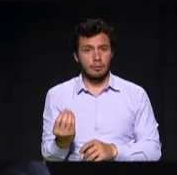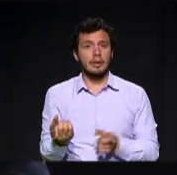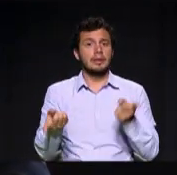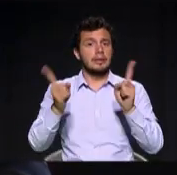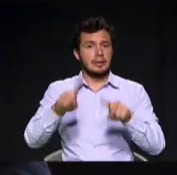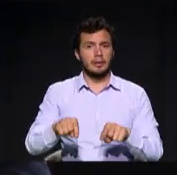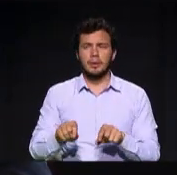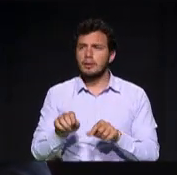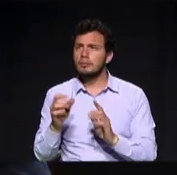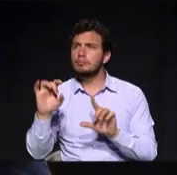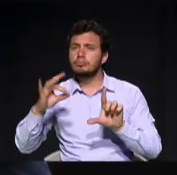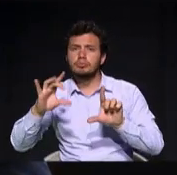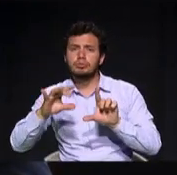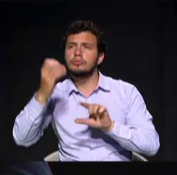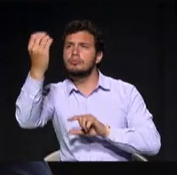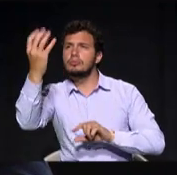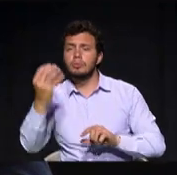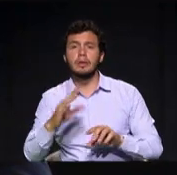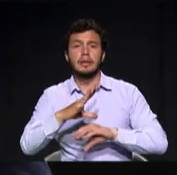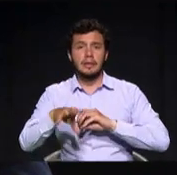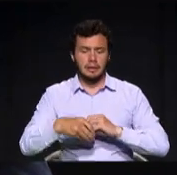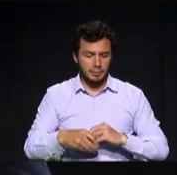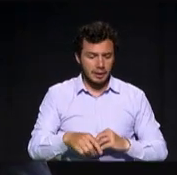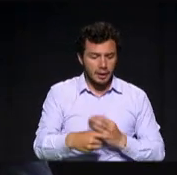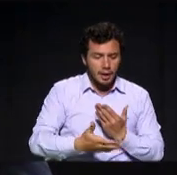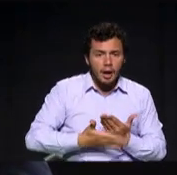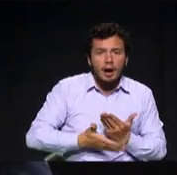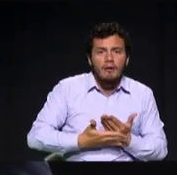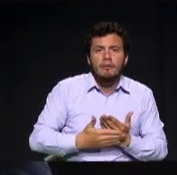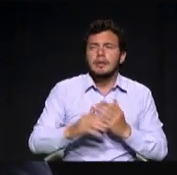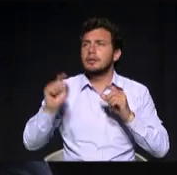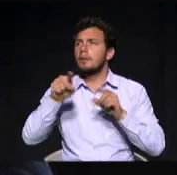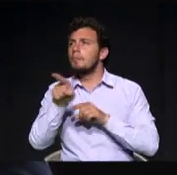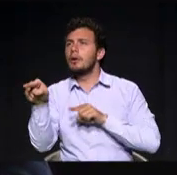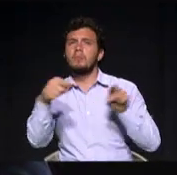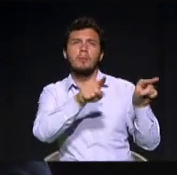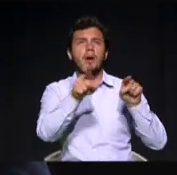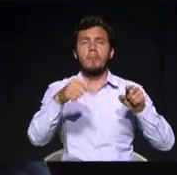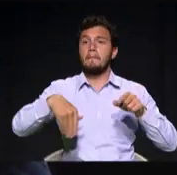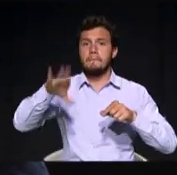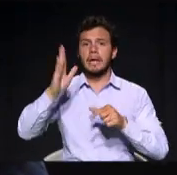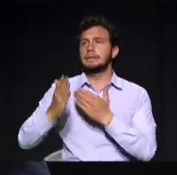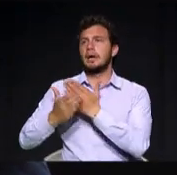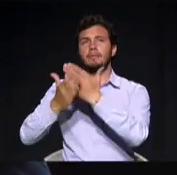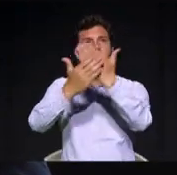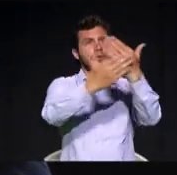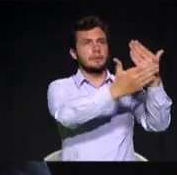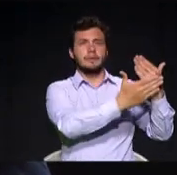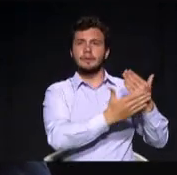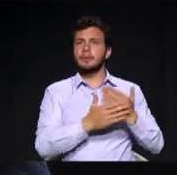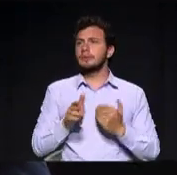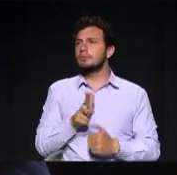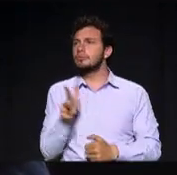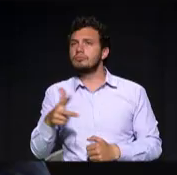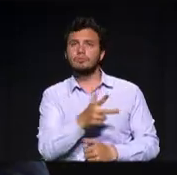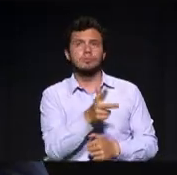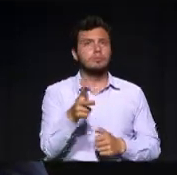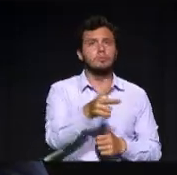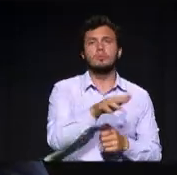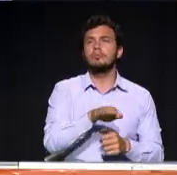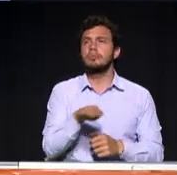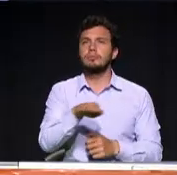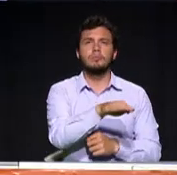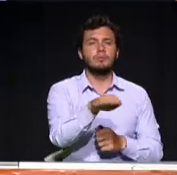eso y que hacen una señalización mucho más coherente y mucho más abundante en fin creo que hay muchas más medidas que se pueden implementar